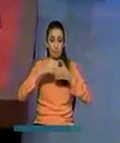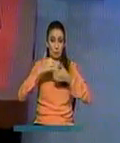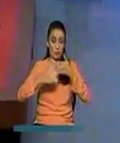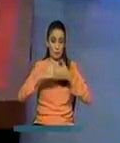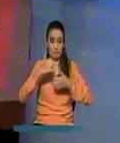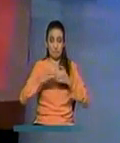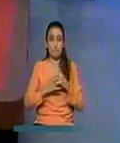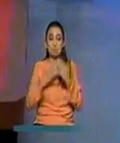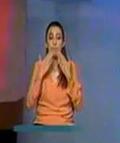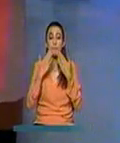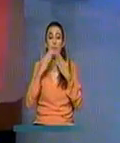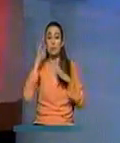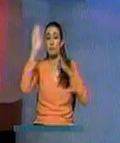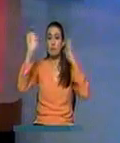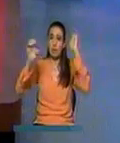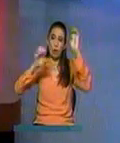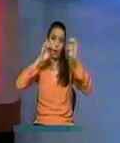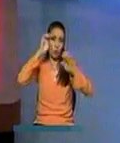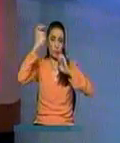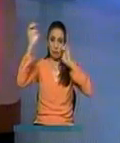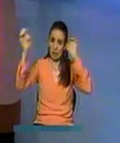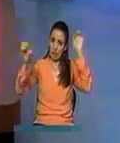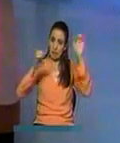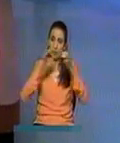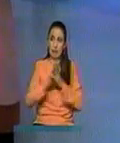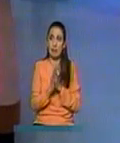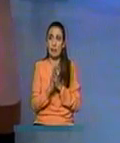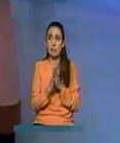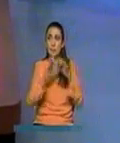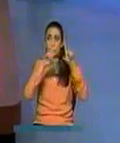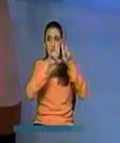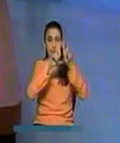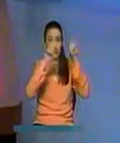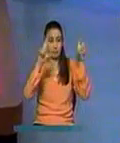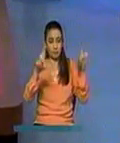La estrategia generalmente de una cervecería artesanal, como